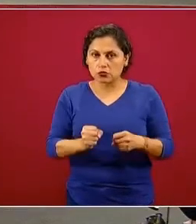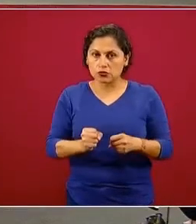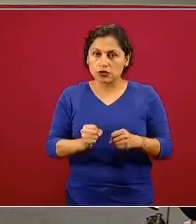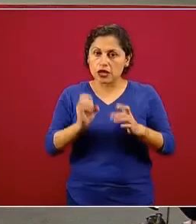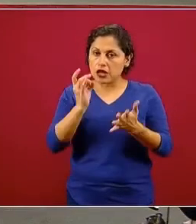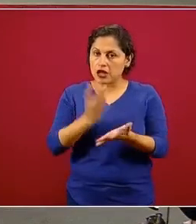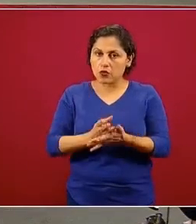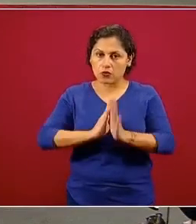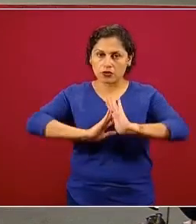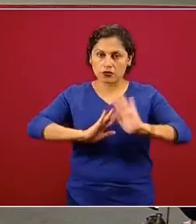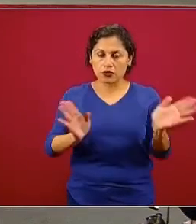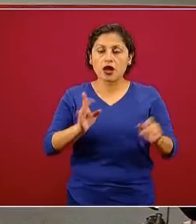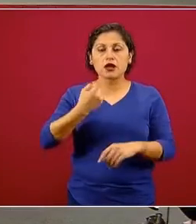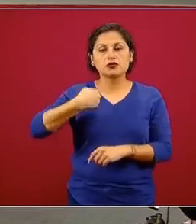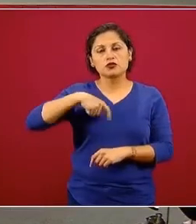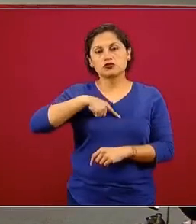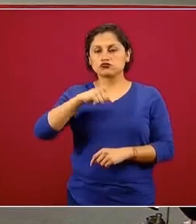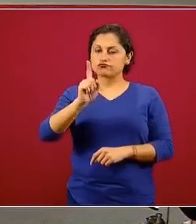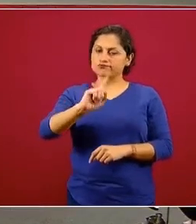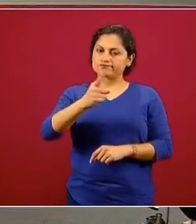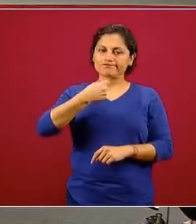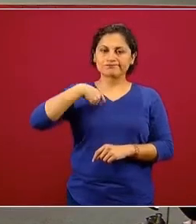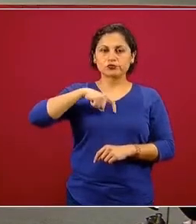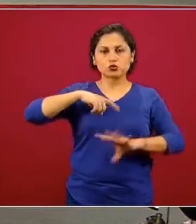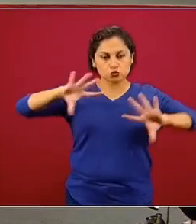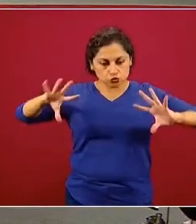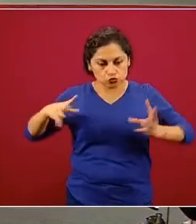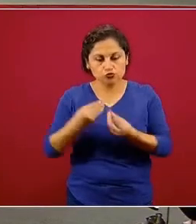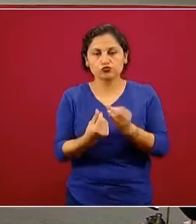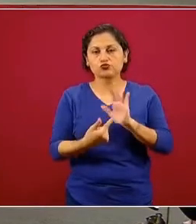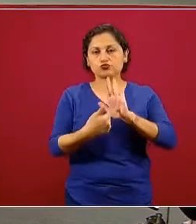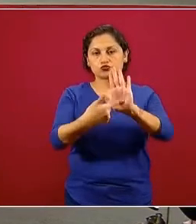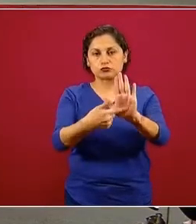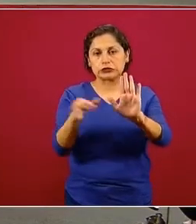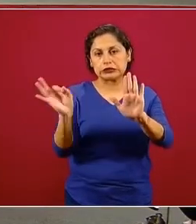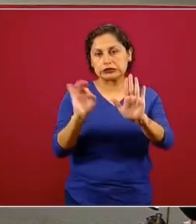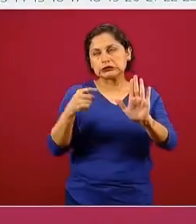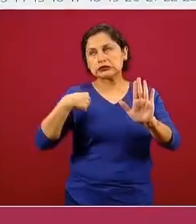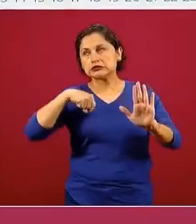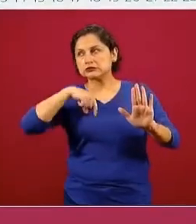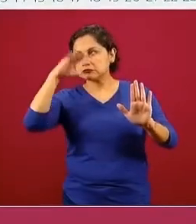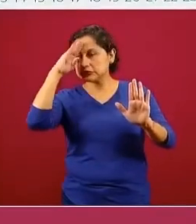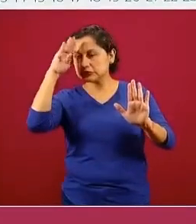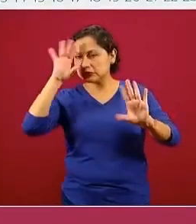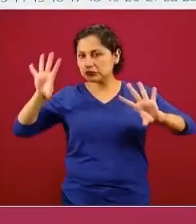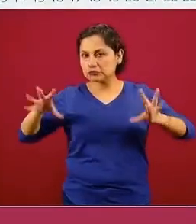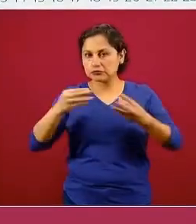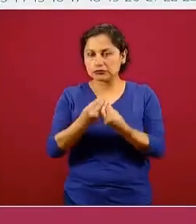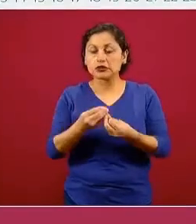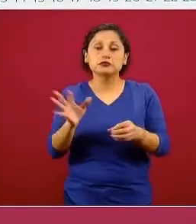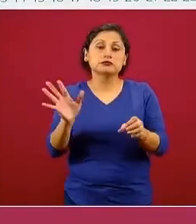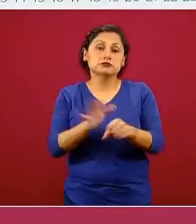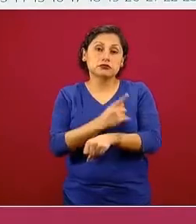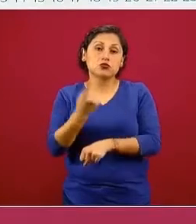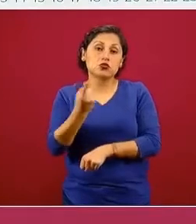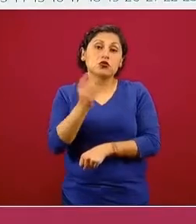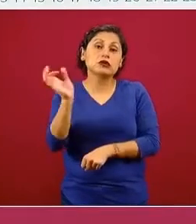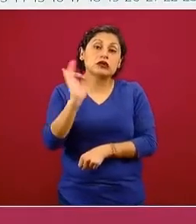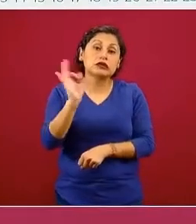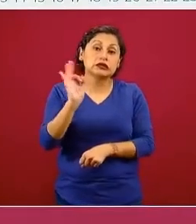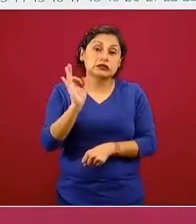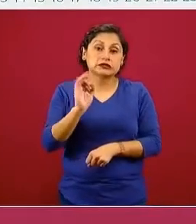más amplio de quienes van a resultar positivas. Eso a veces puede dar una apreciación de que entonces